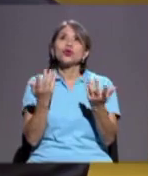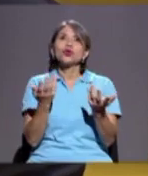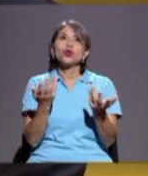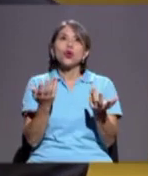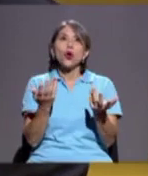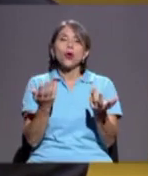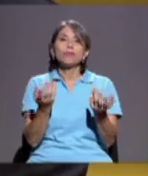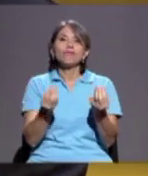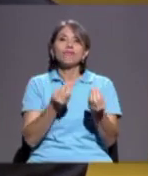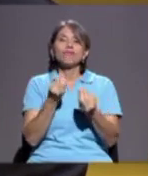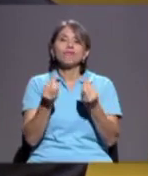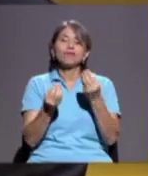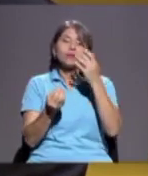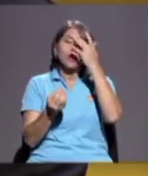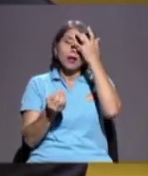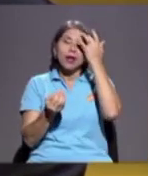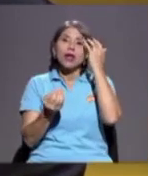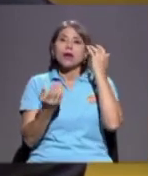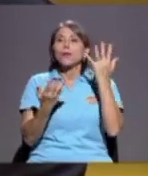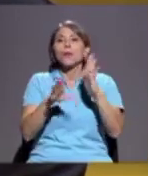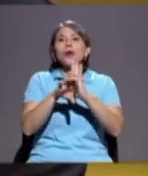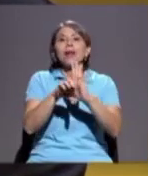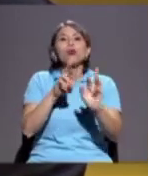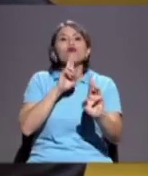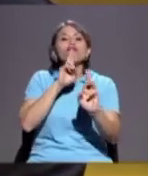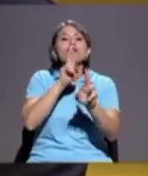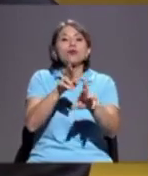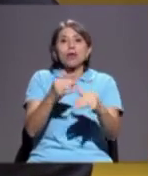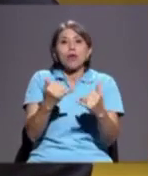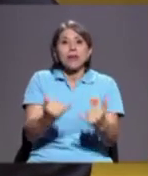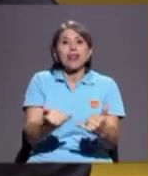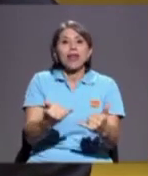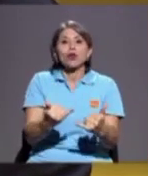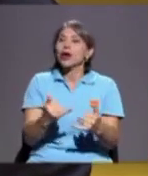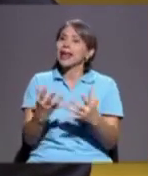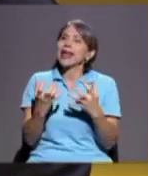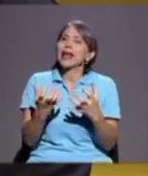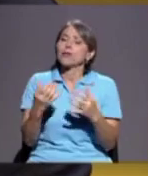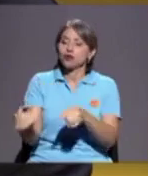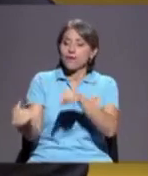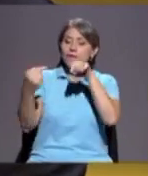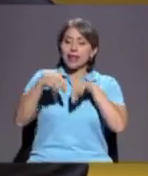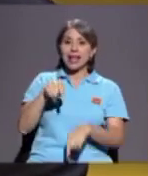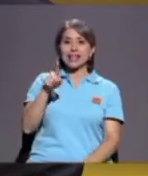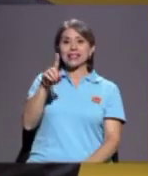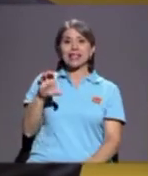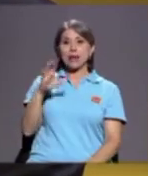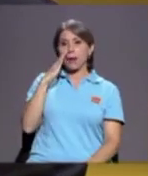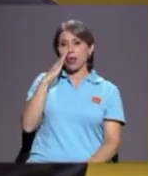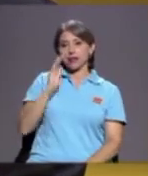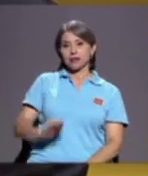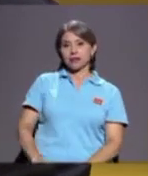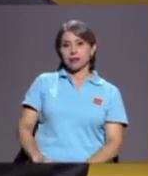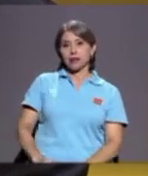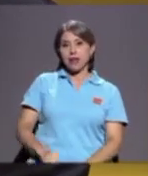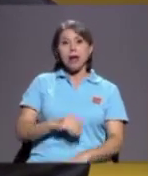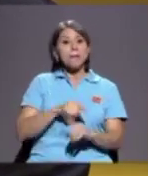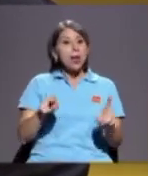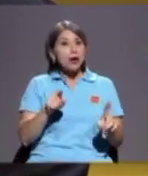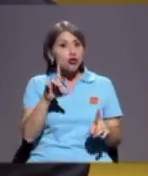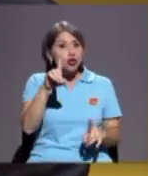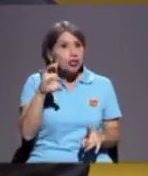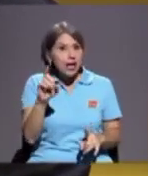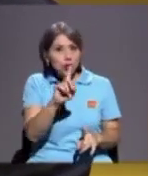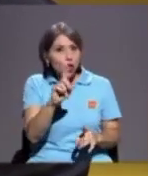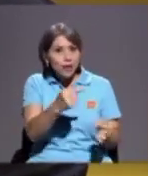era, digamos, el resultado inmediato, llegaron 80. Esas madres, digamos, que hicieron con el